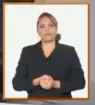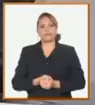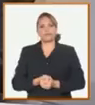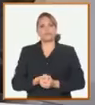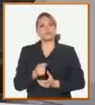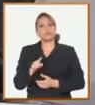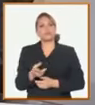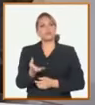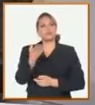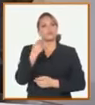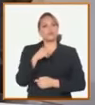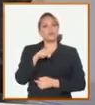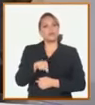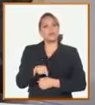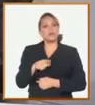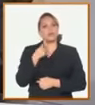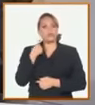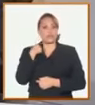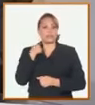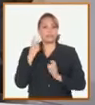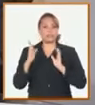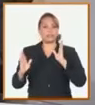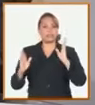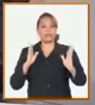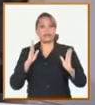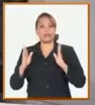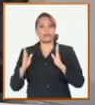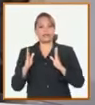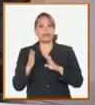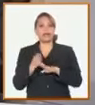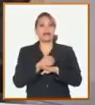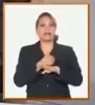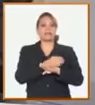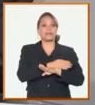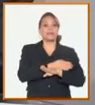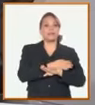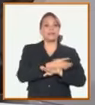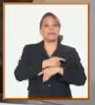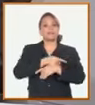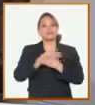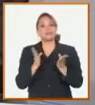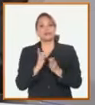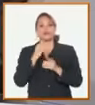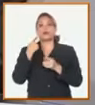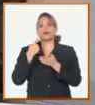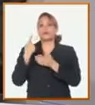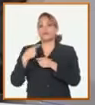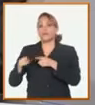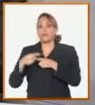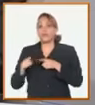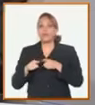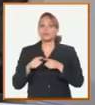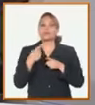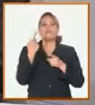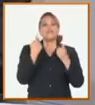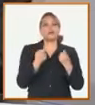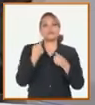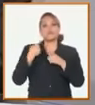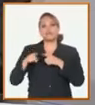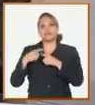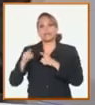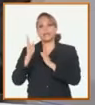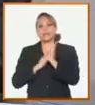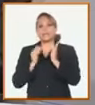hemos tenido en el transcurso de este año atraso en la entrega de los productos en ocasiones otros no se han podido entregar en el mes